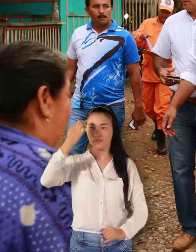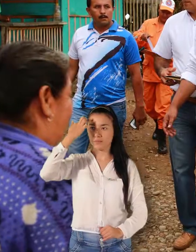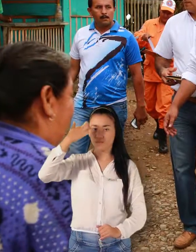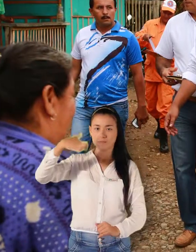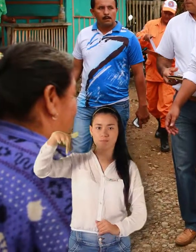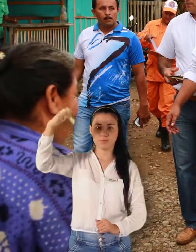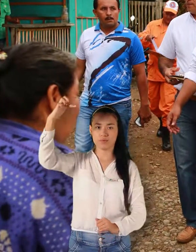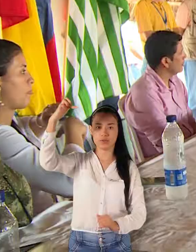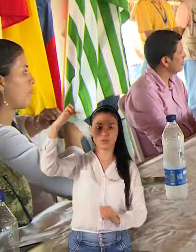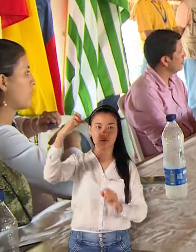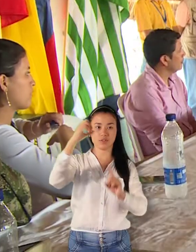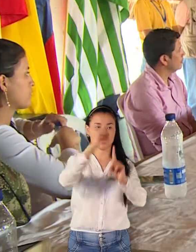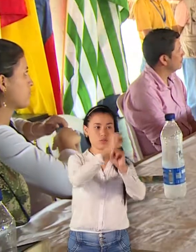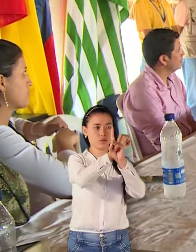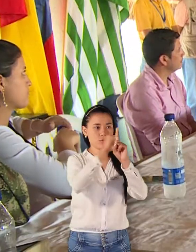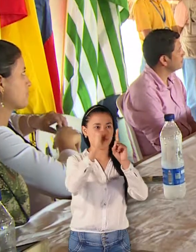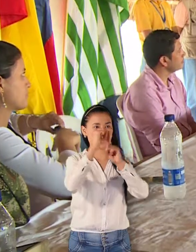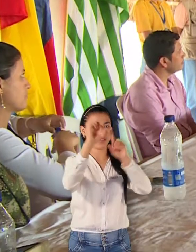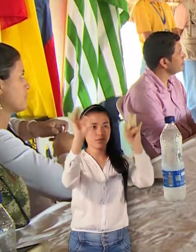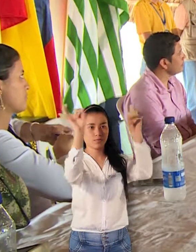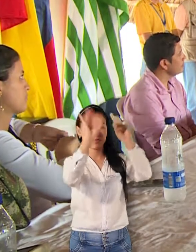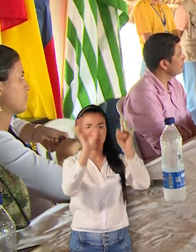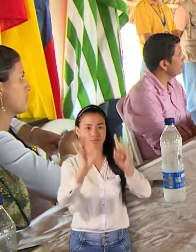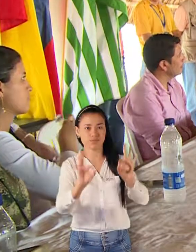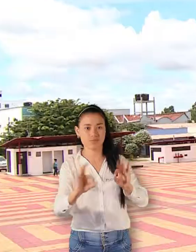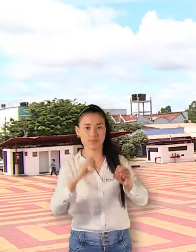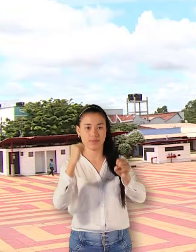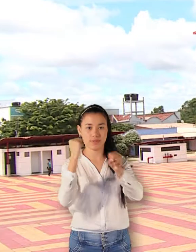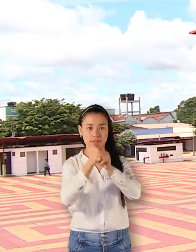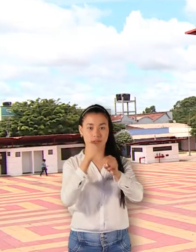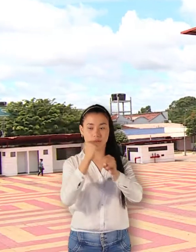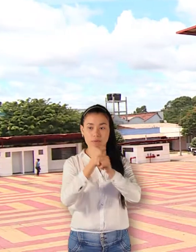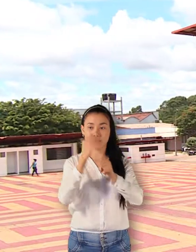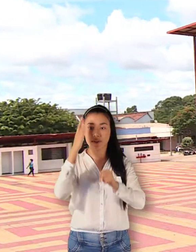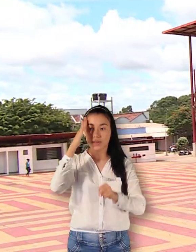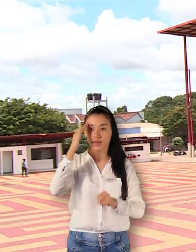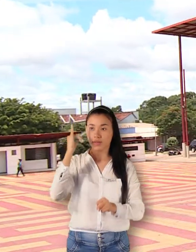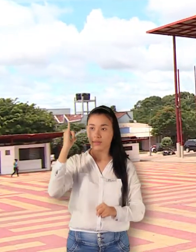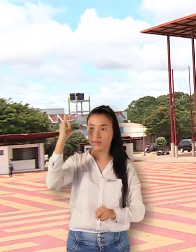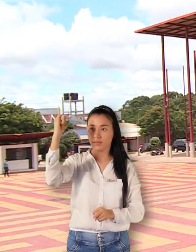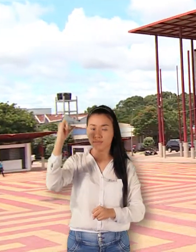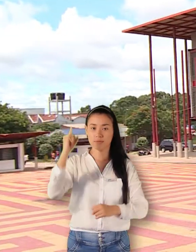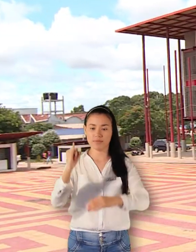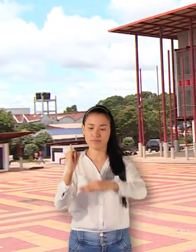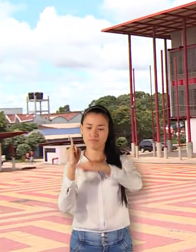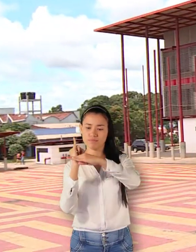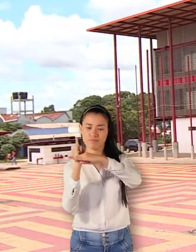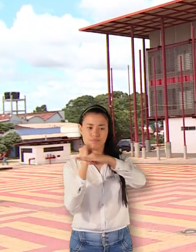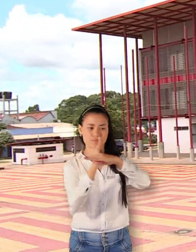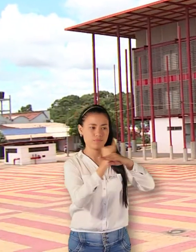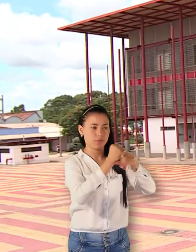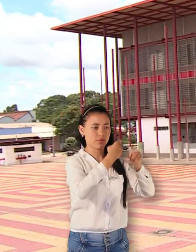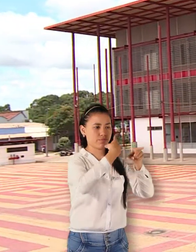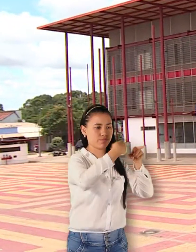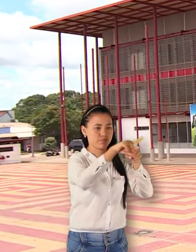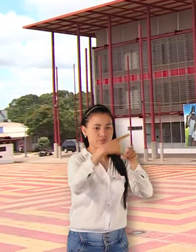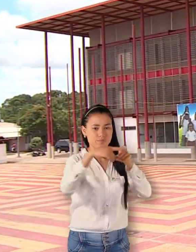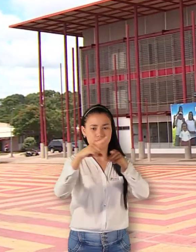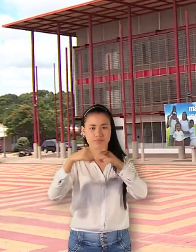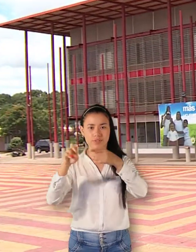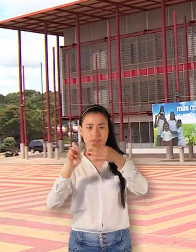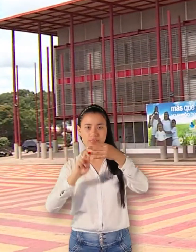profesionales, sociales, organizaciones de trabajadores, academia, institucionalidad en sus diferentes niveles